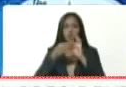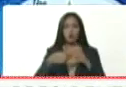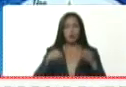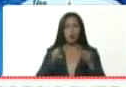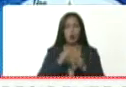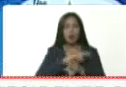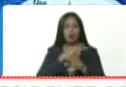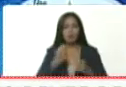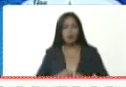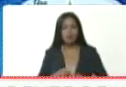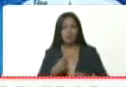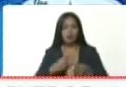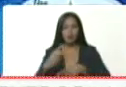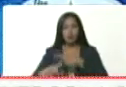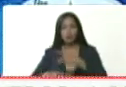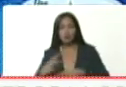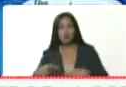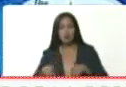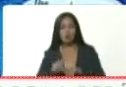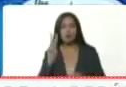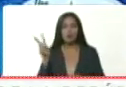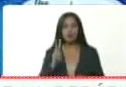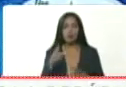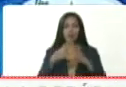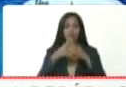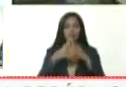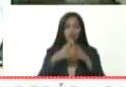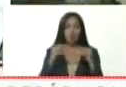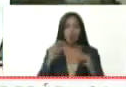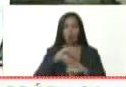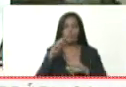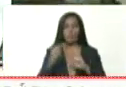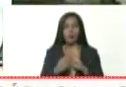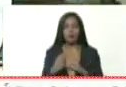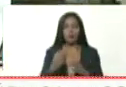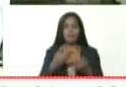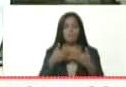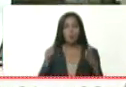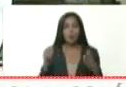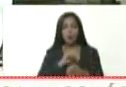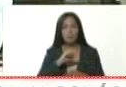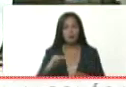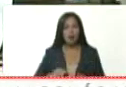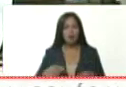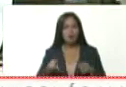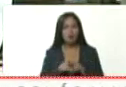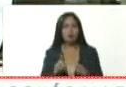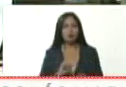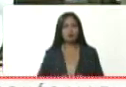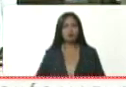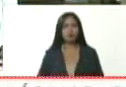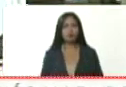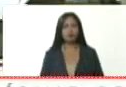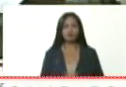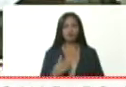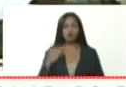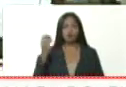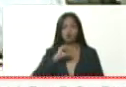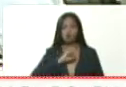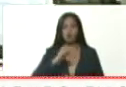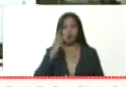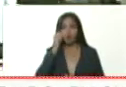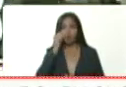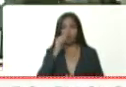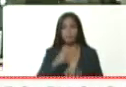la fuerza productiva de venezuela toda pública y privada yo soy el hombre más feliz